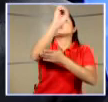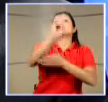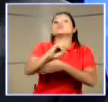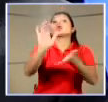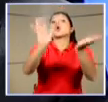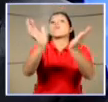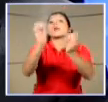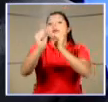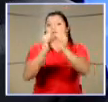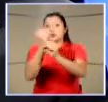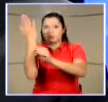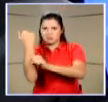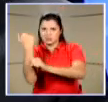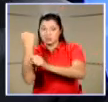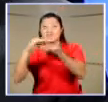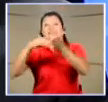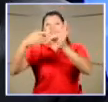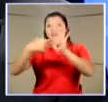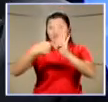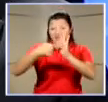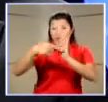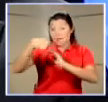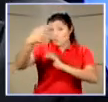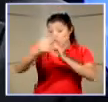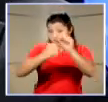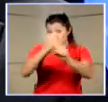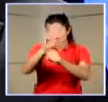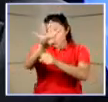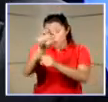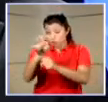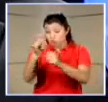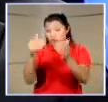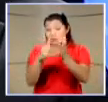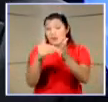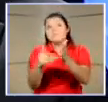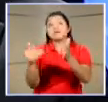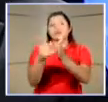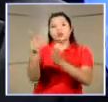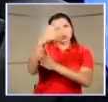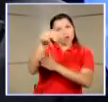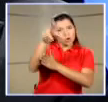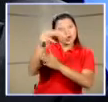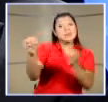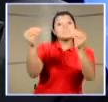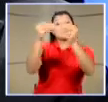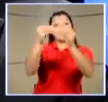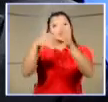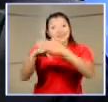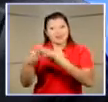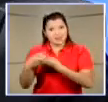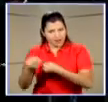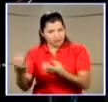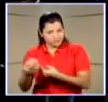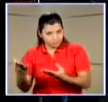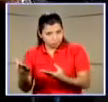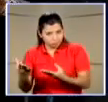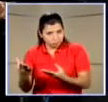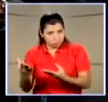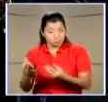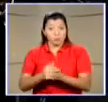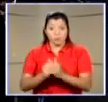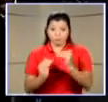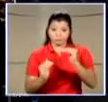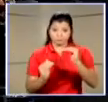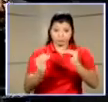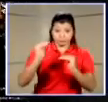400.000 millones de colones más descontando inflación que el año pasado en gastos. Cuando se habla